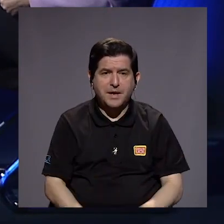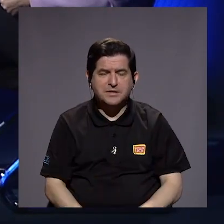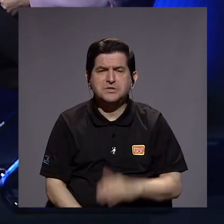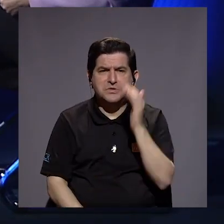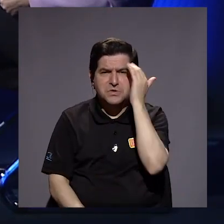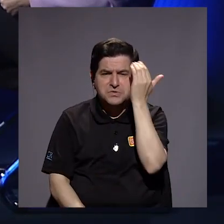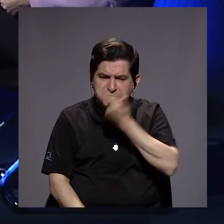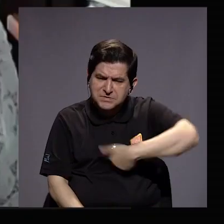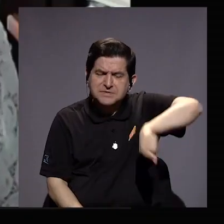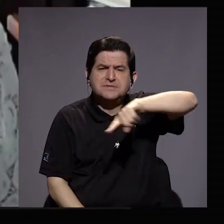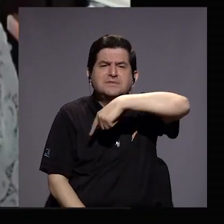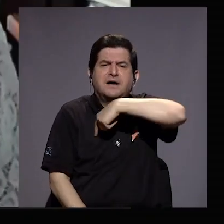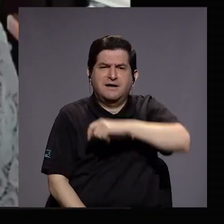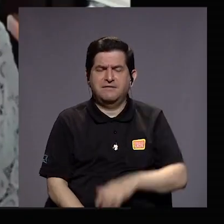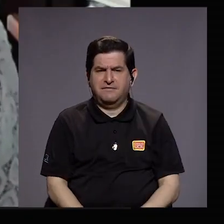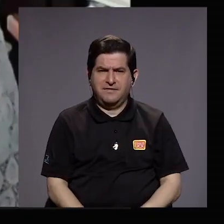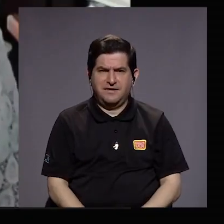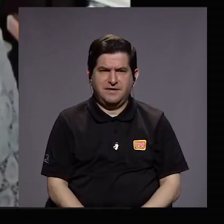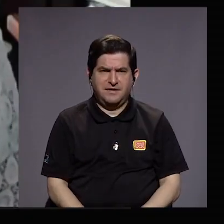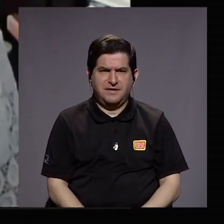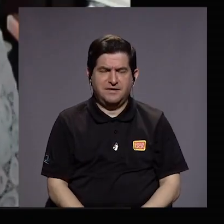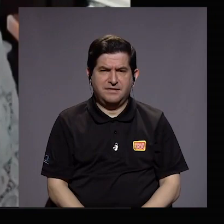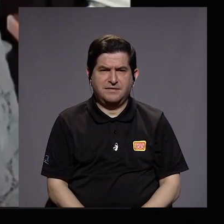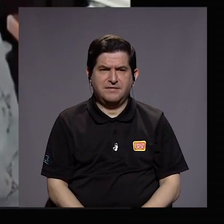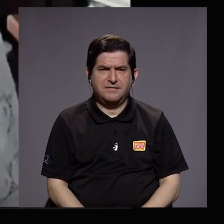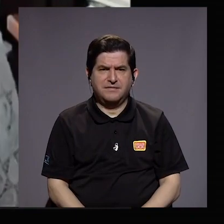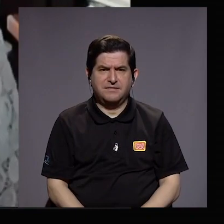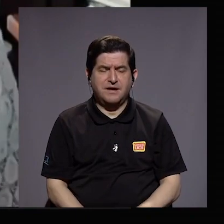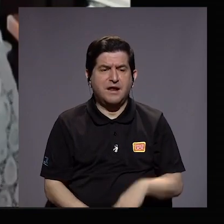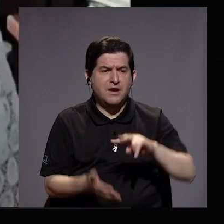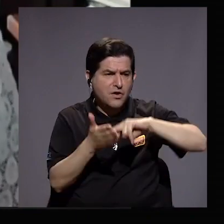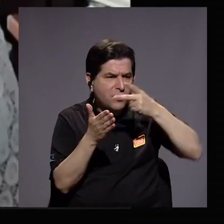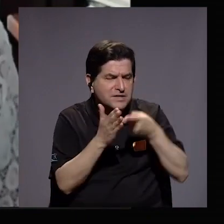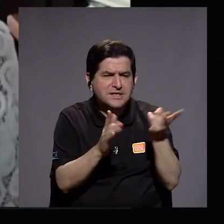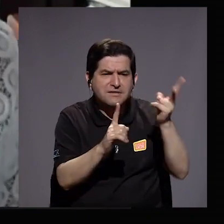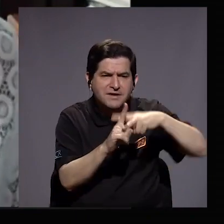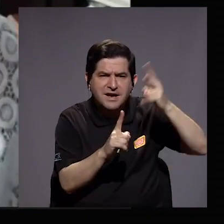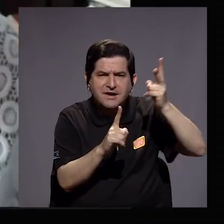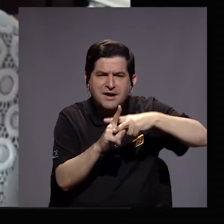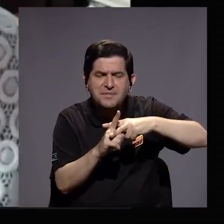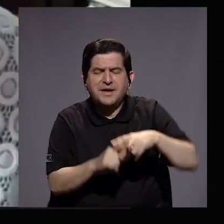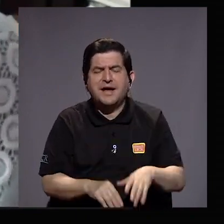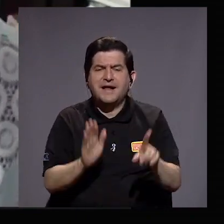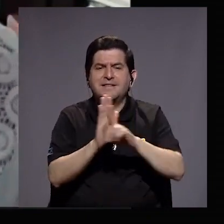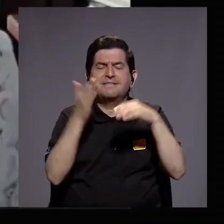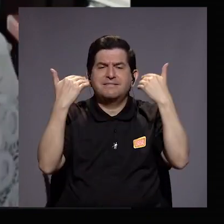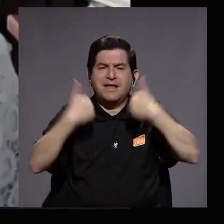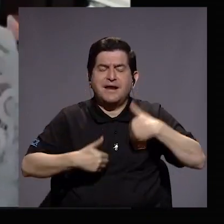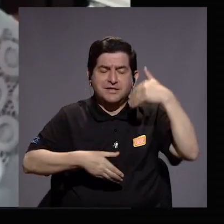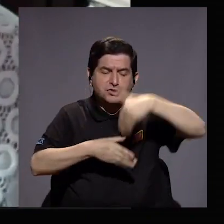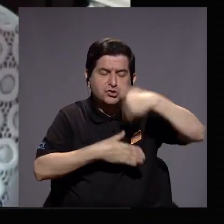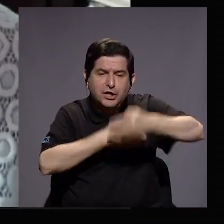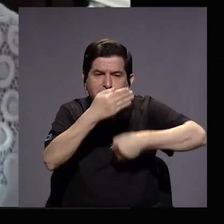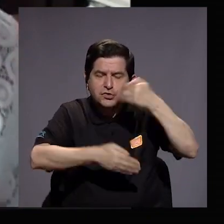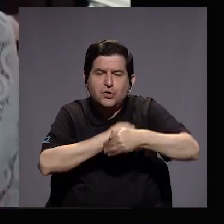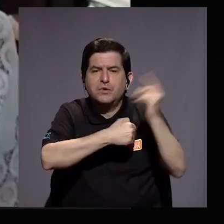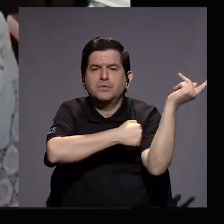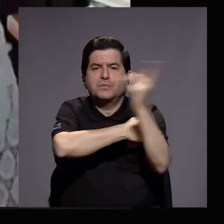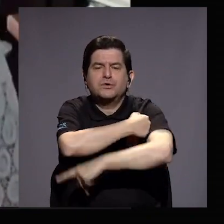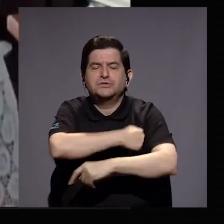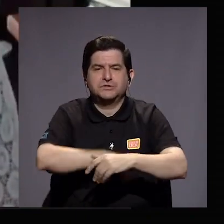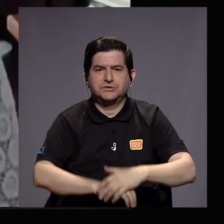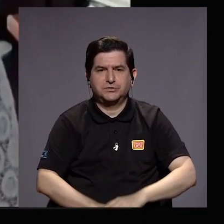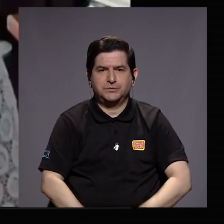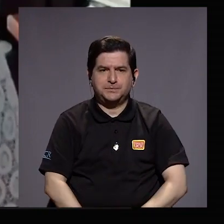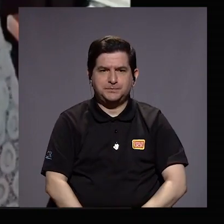el momento conocíamos nosotros de la aplicación de los derechos humanos en el